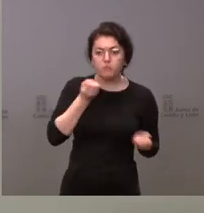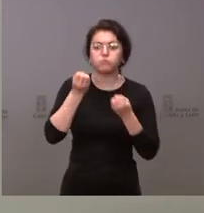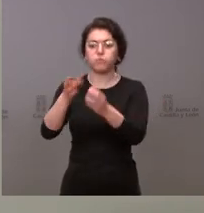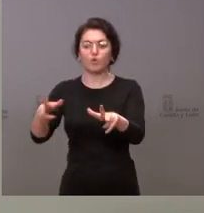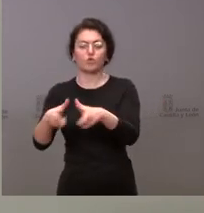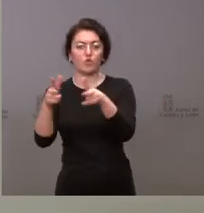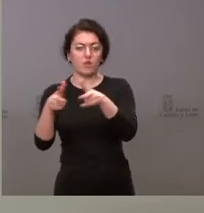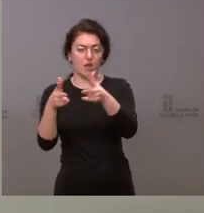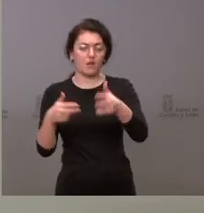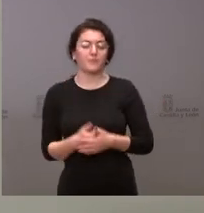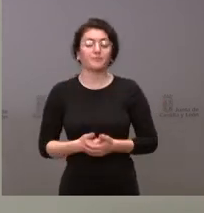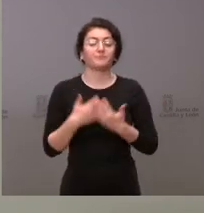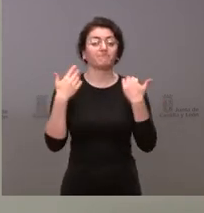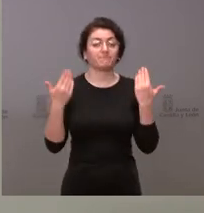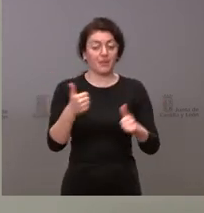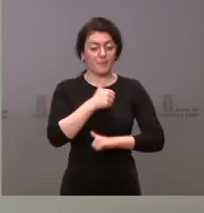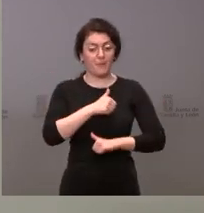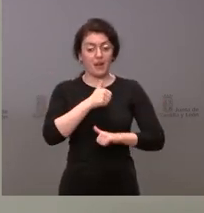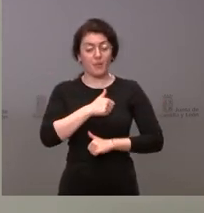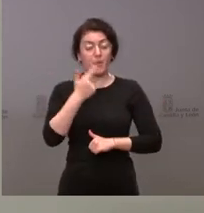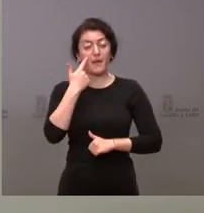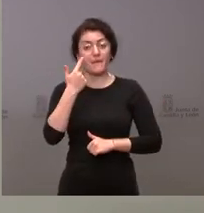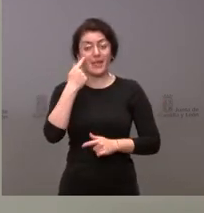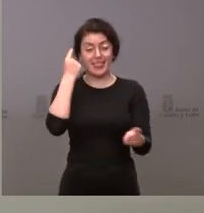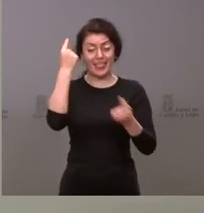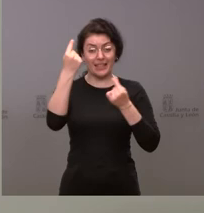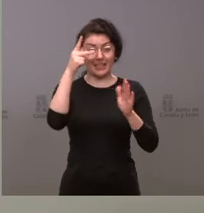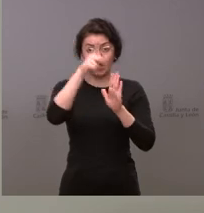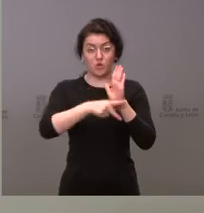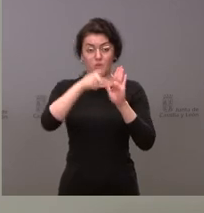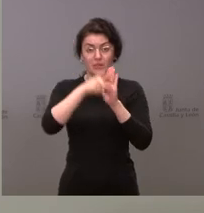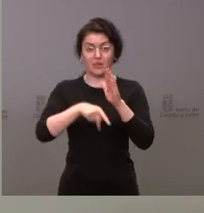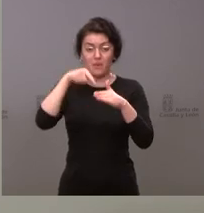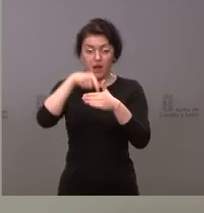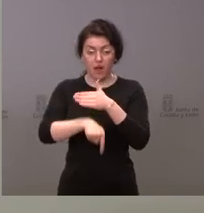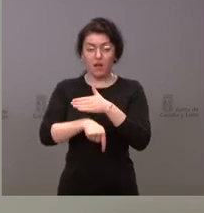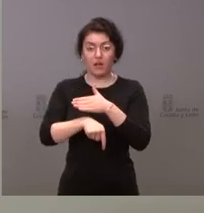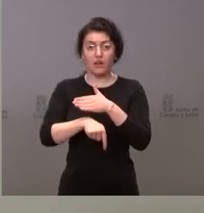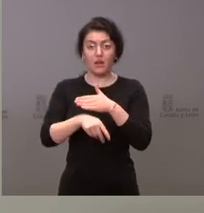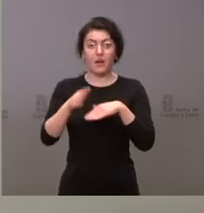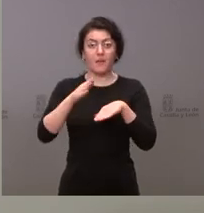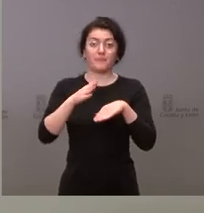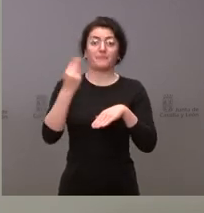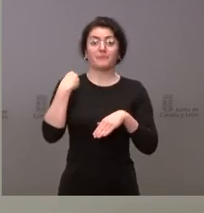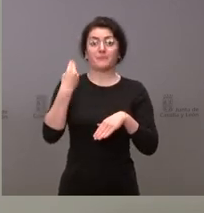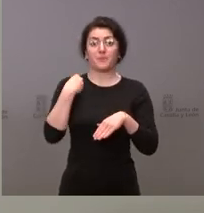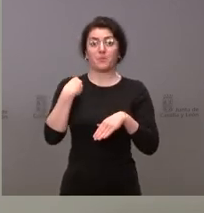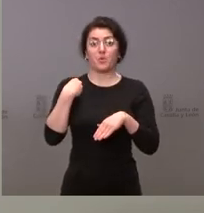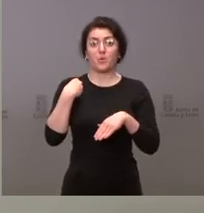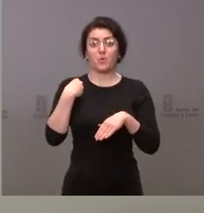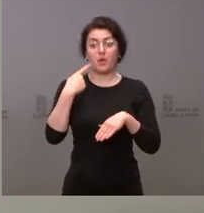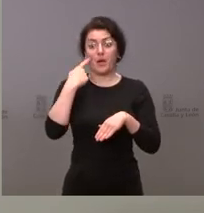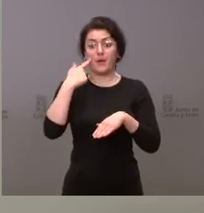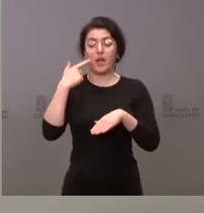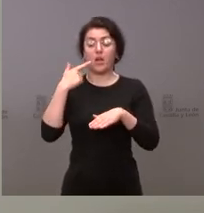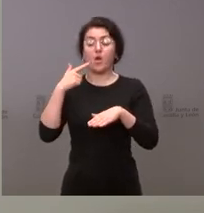vamos a esperar a conocer el detalle de esa normativa tal y como se aprueba por el consejo de ministros saben